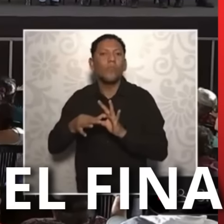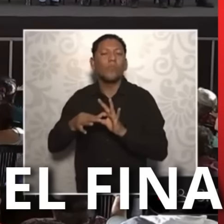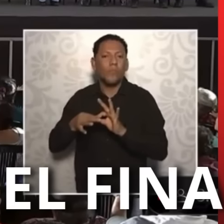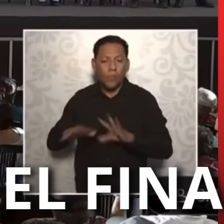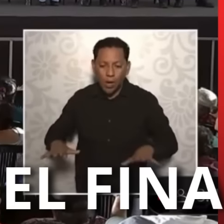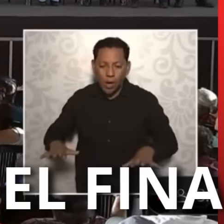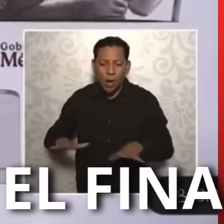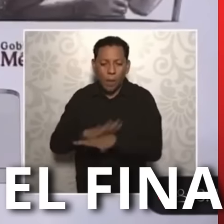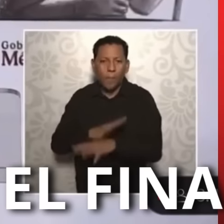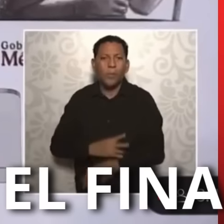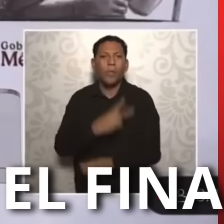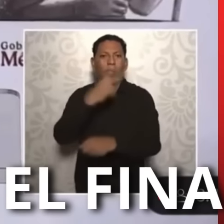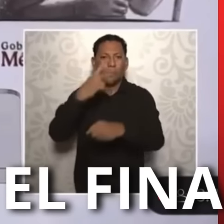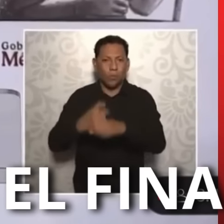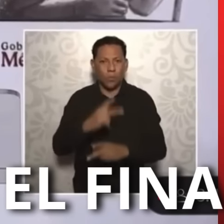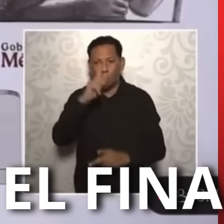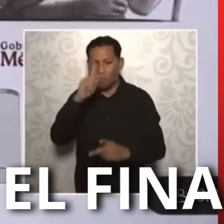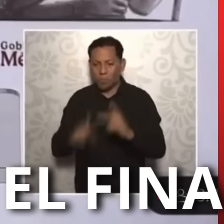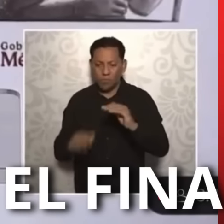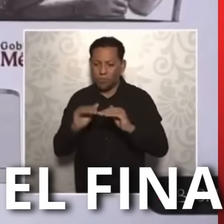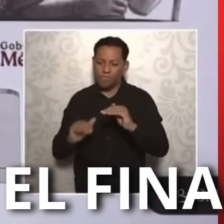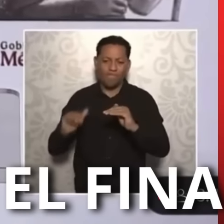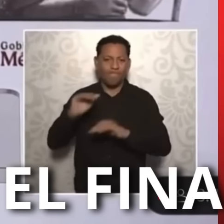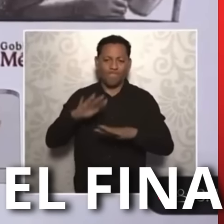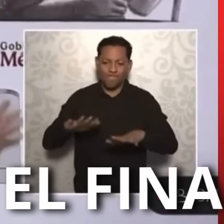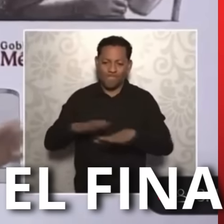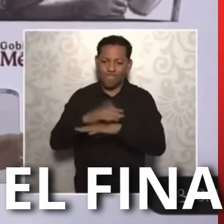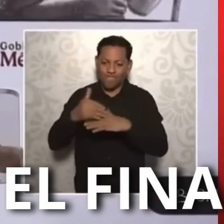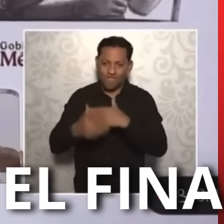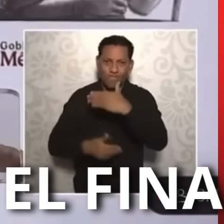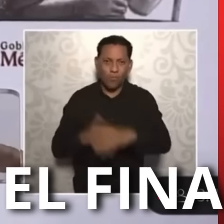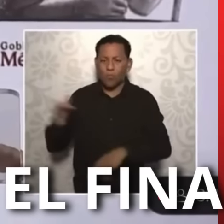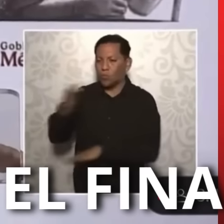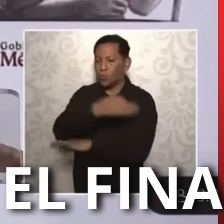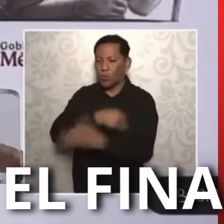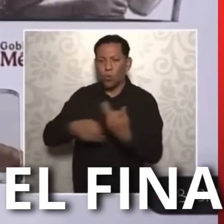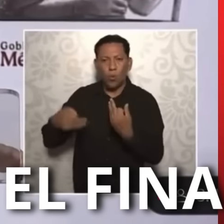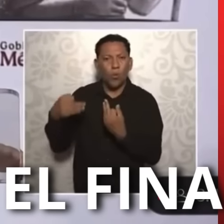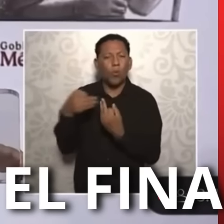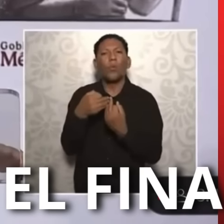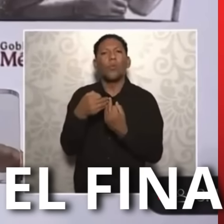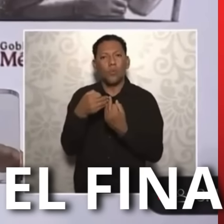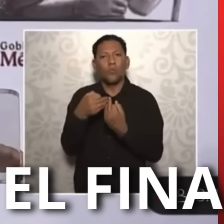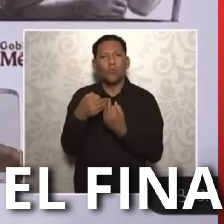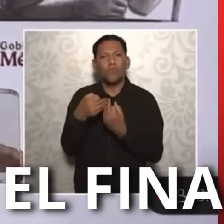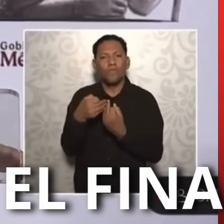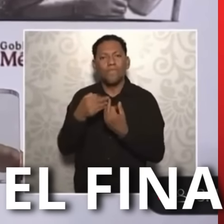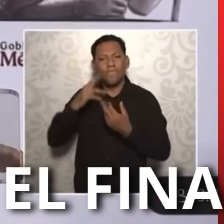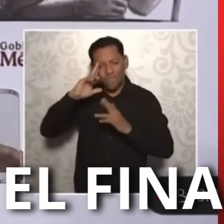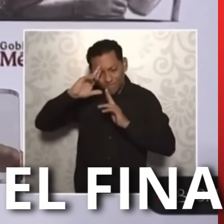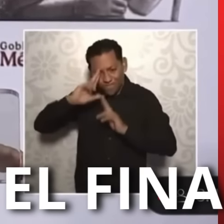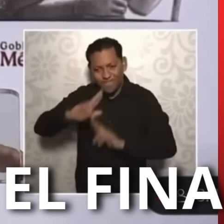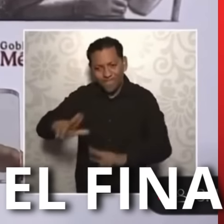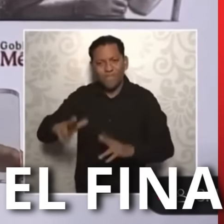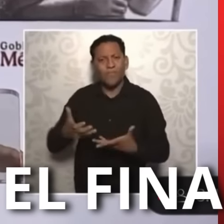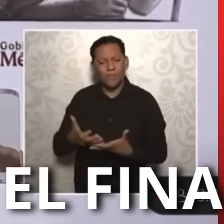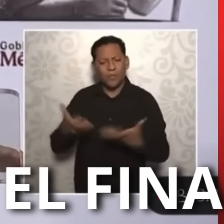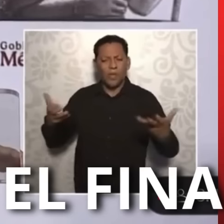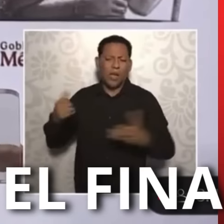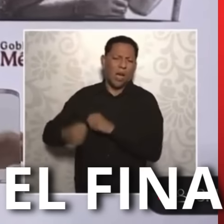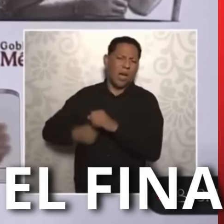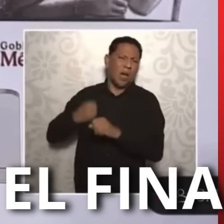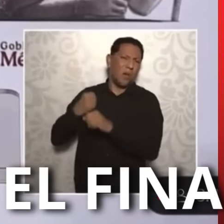cuarta transformación. Así que entre todos vamos a honrar a esta tierra milenaria que